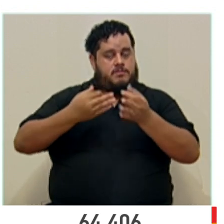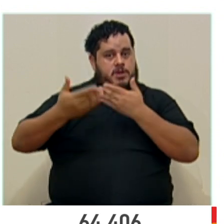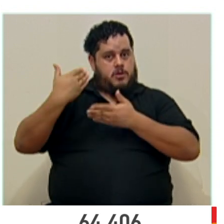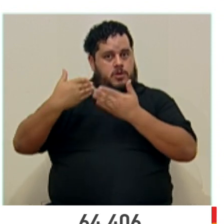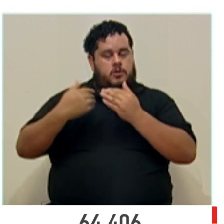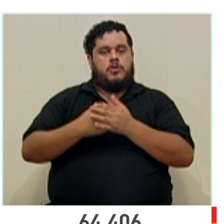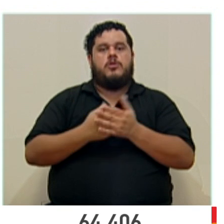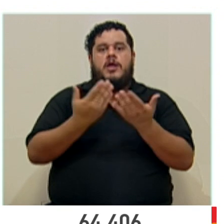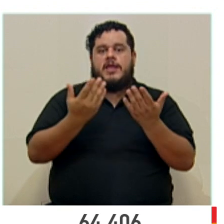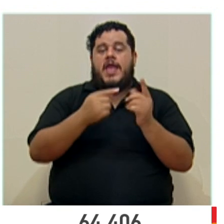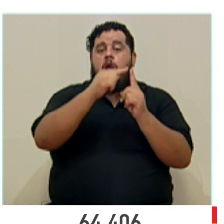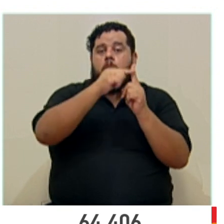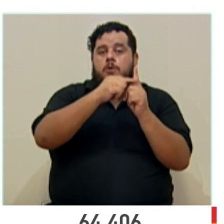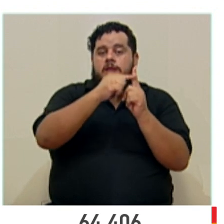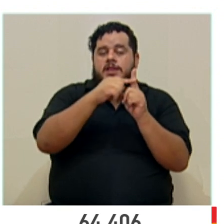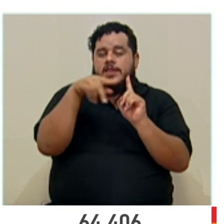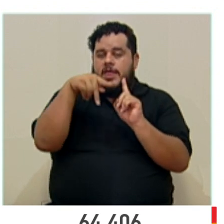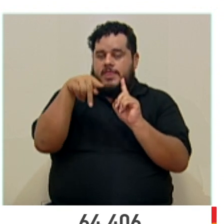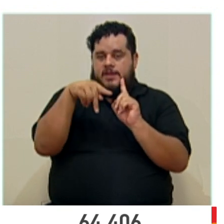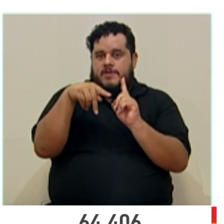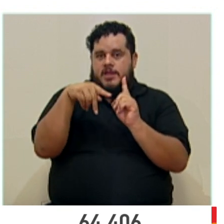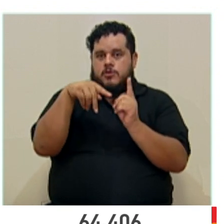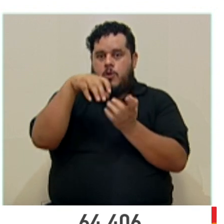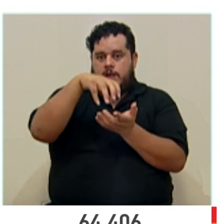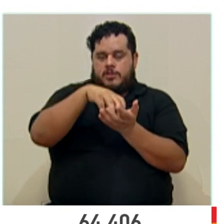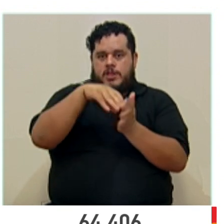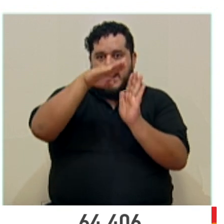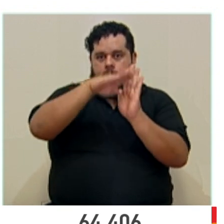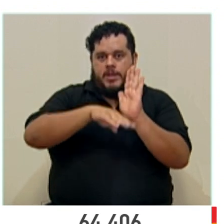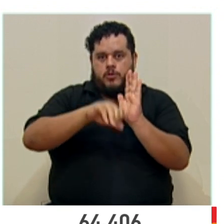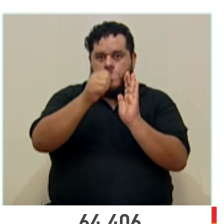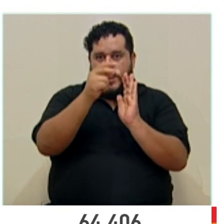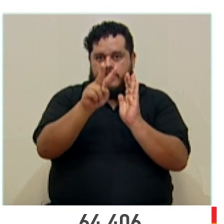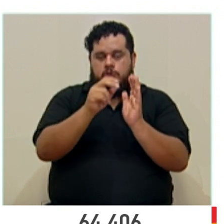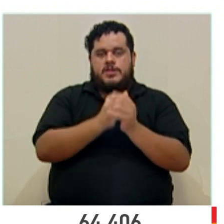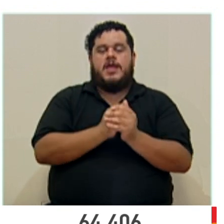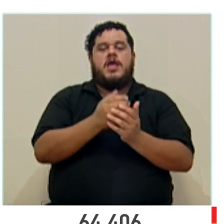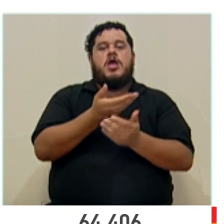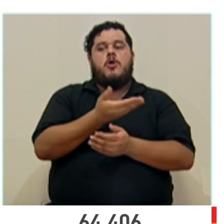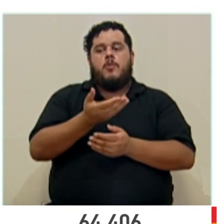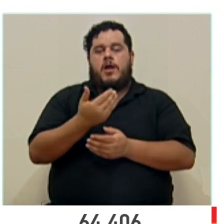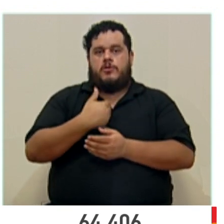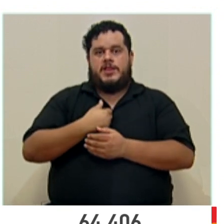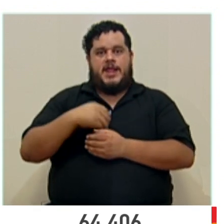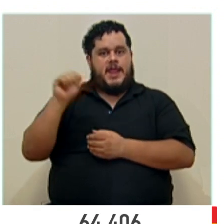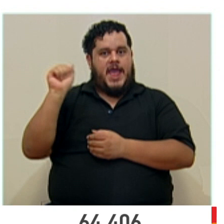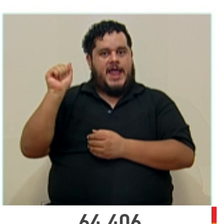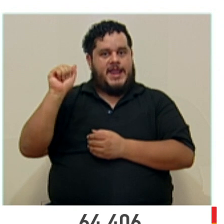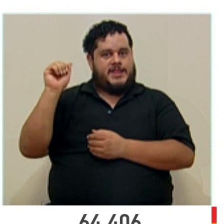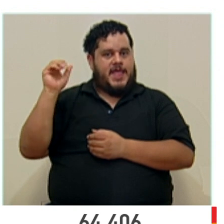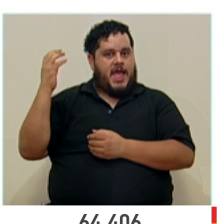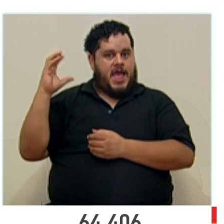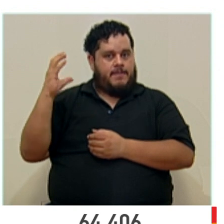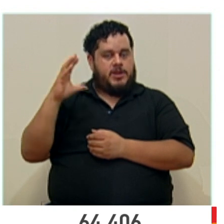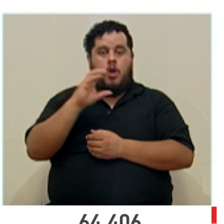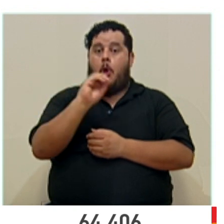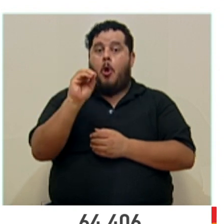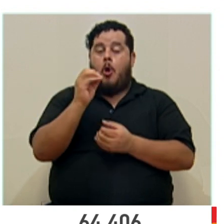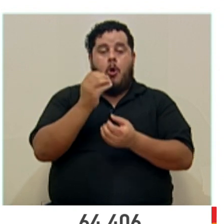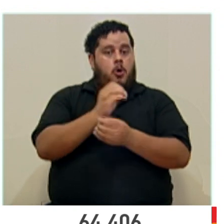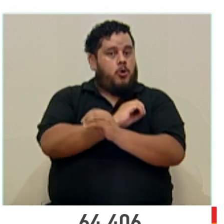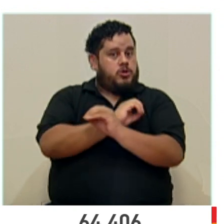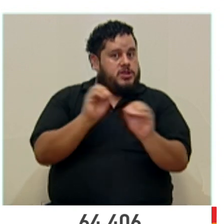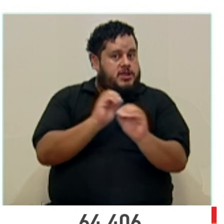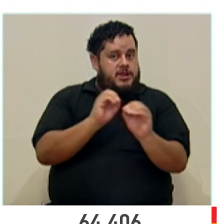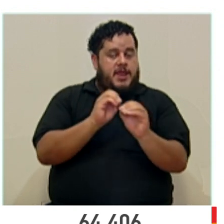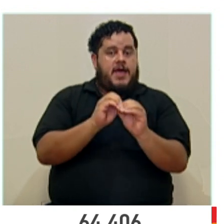condición de un índice de riesgo cantonal menor a 2, es decir, cuando el cantón está en alerta amarilla, con o sin el plan cantonal